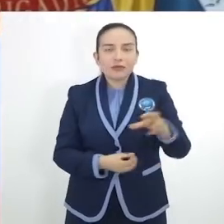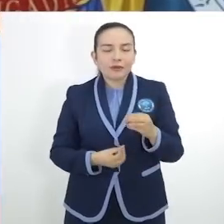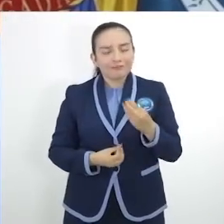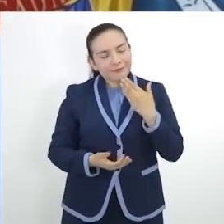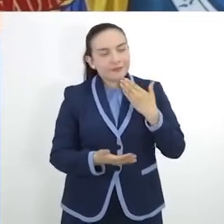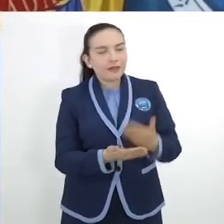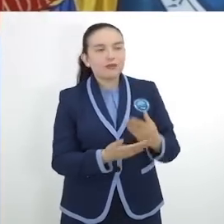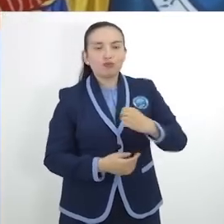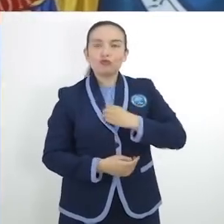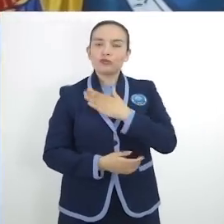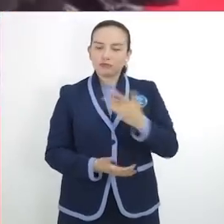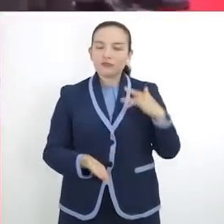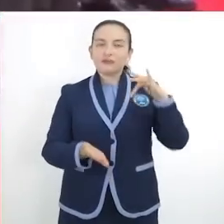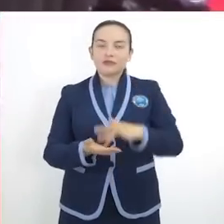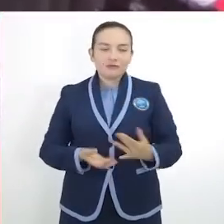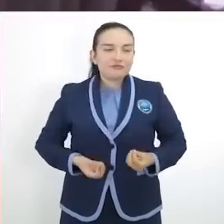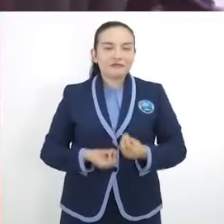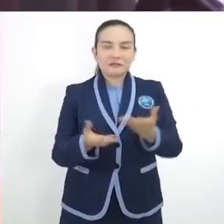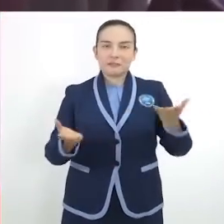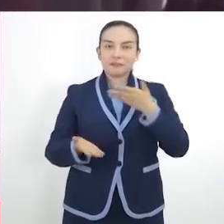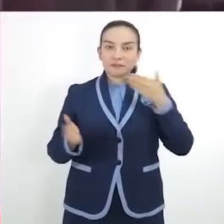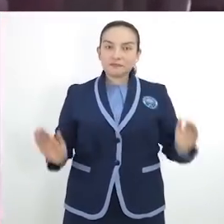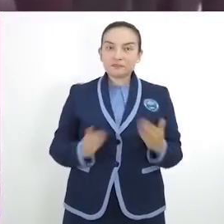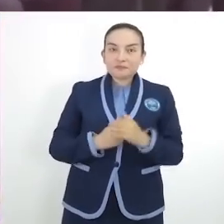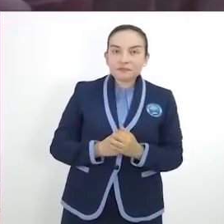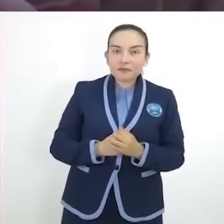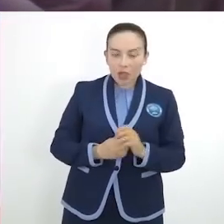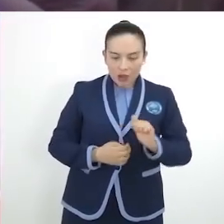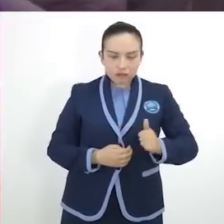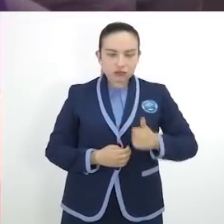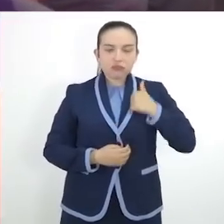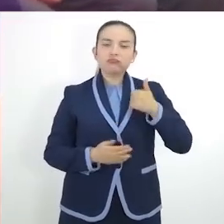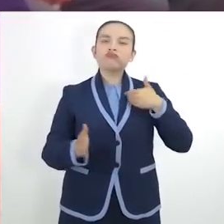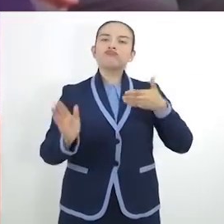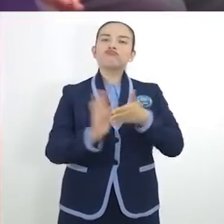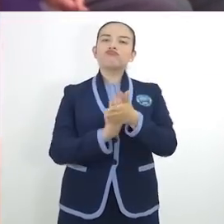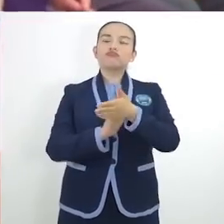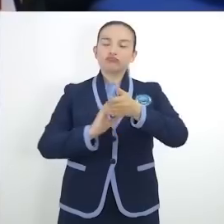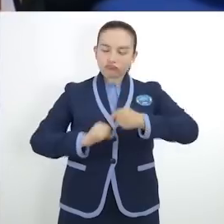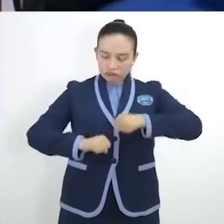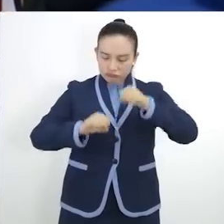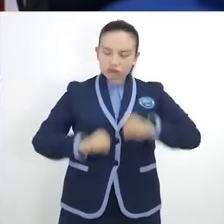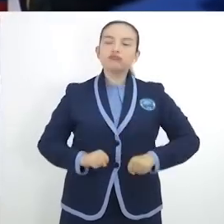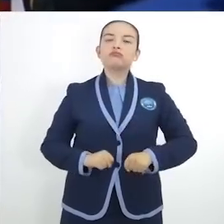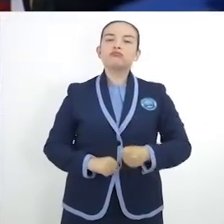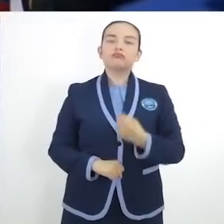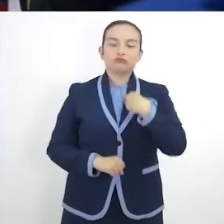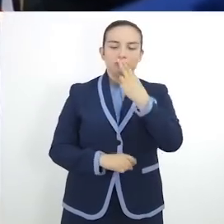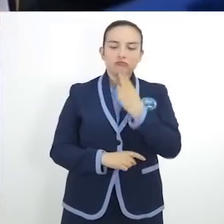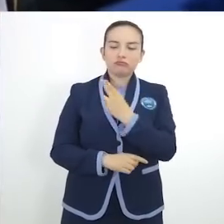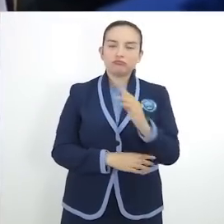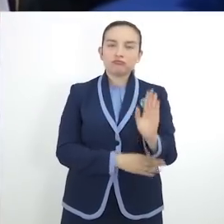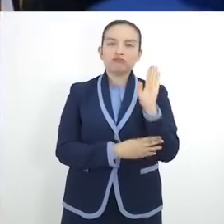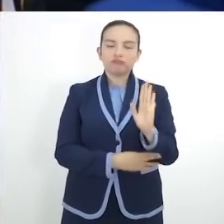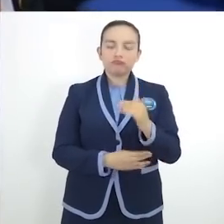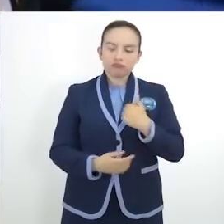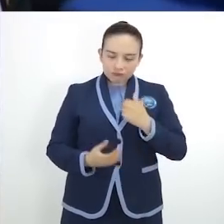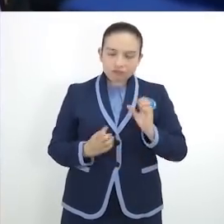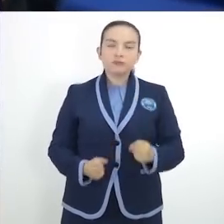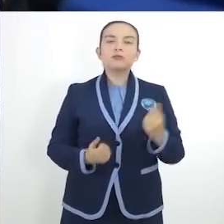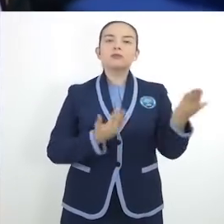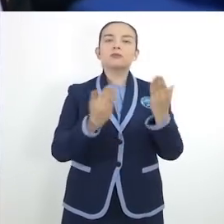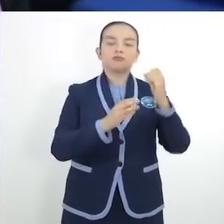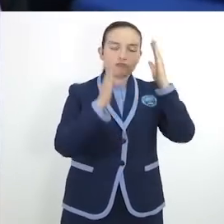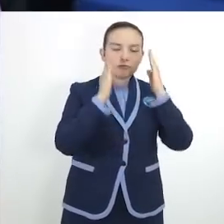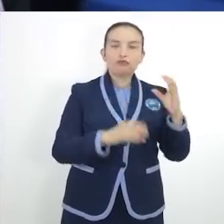estar hoy aquí dándoles lo mejor. Aprovecho la ocasión para reiterar mi vocación de servicio y renovar mis sentimientos de